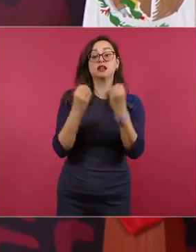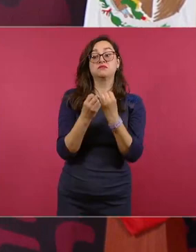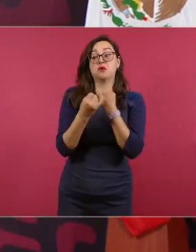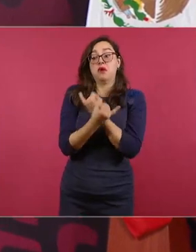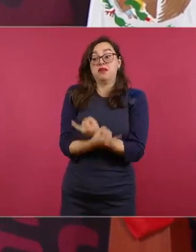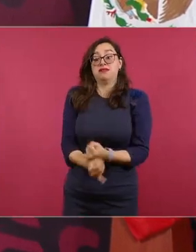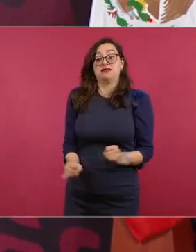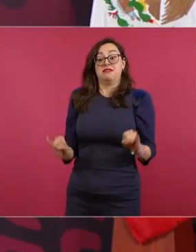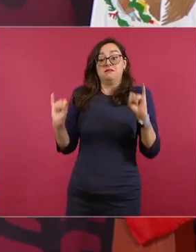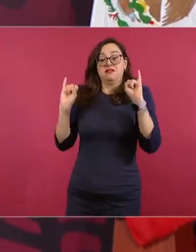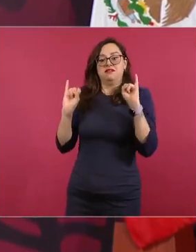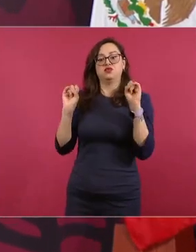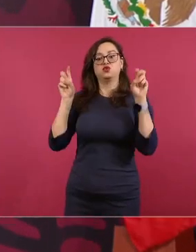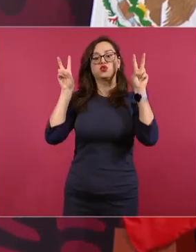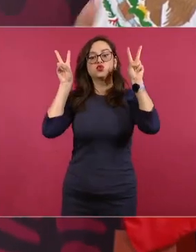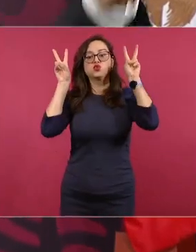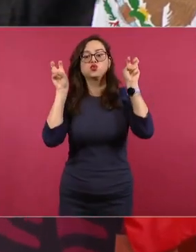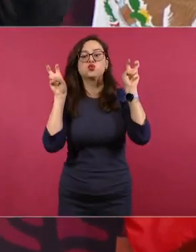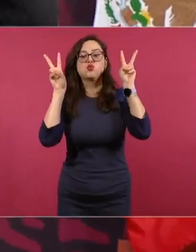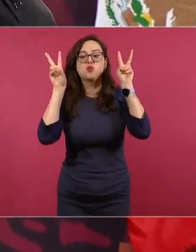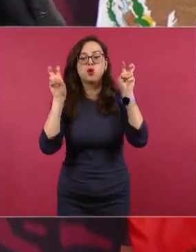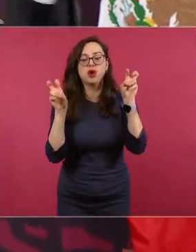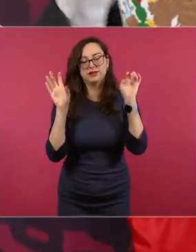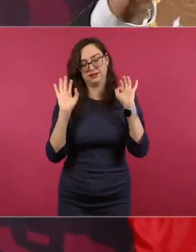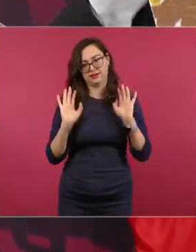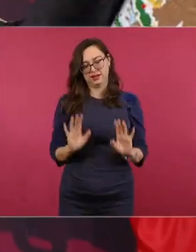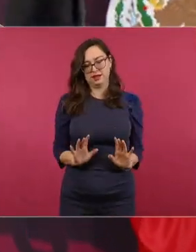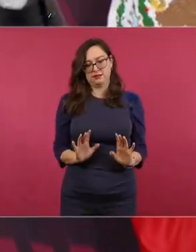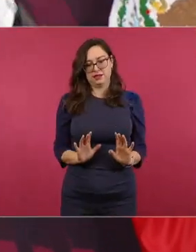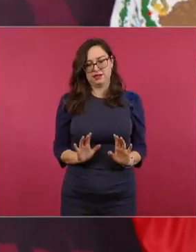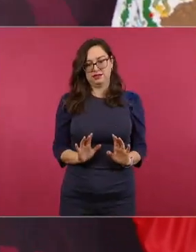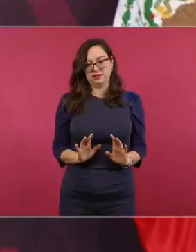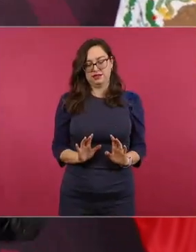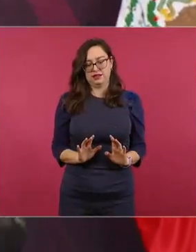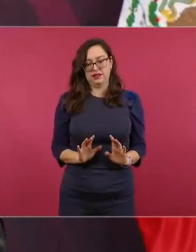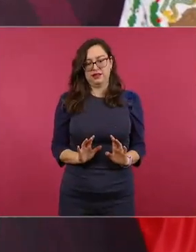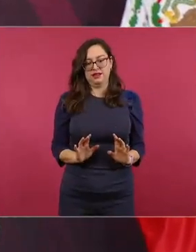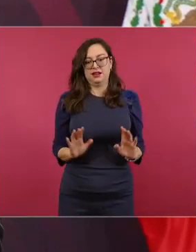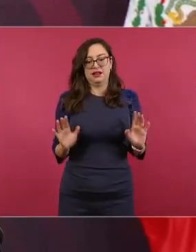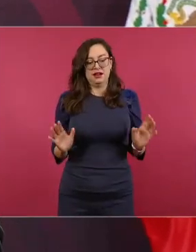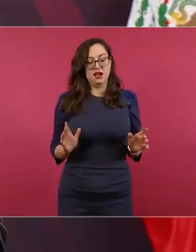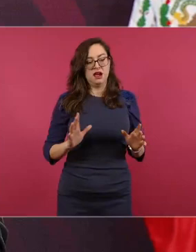autónomos que crearon para proteger